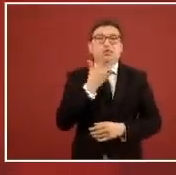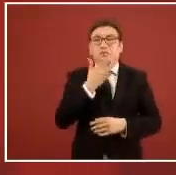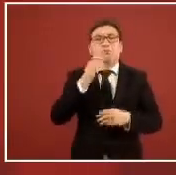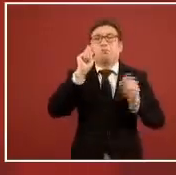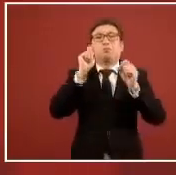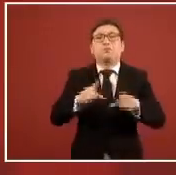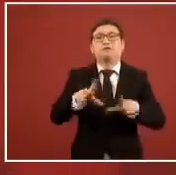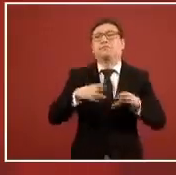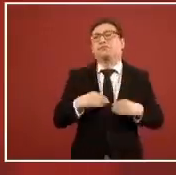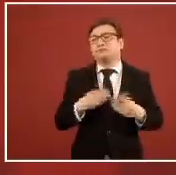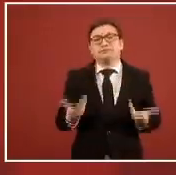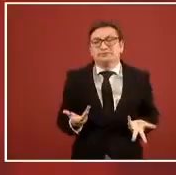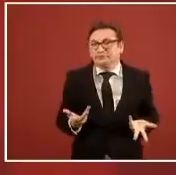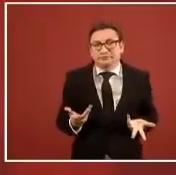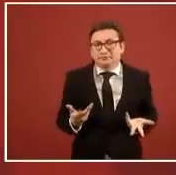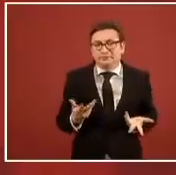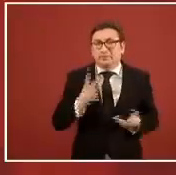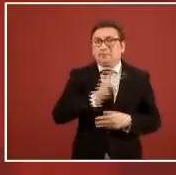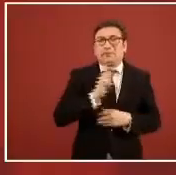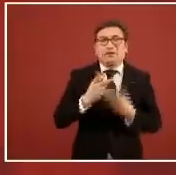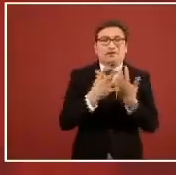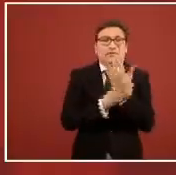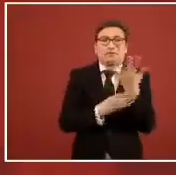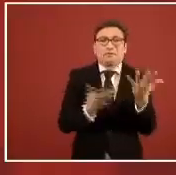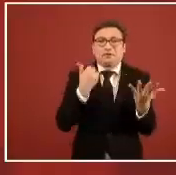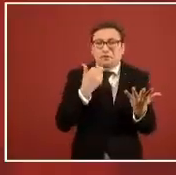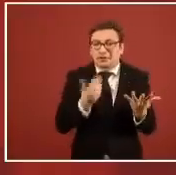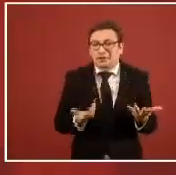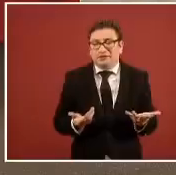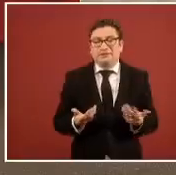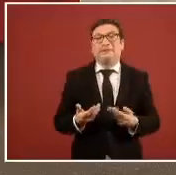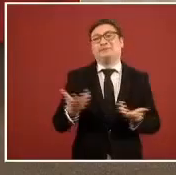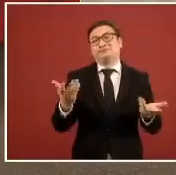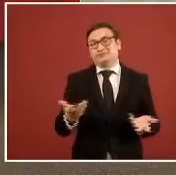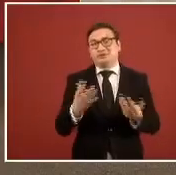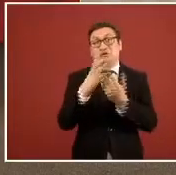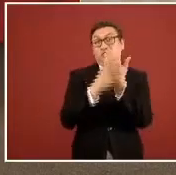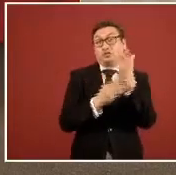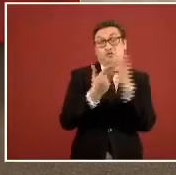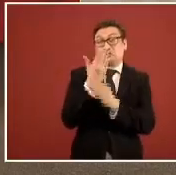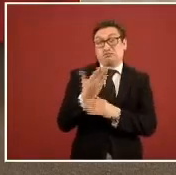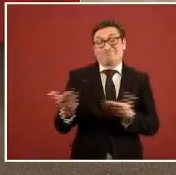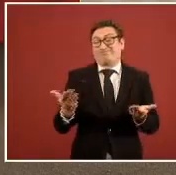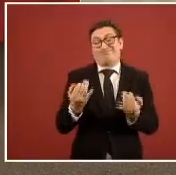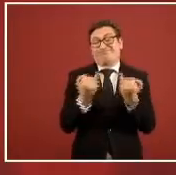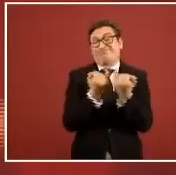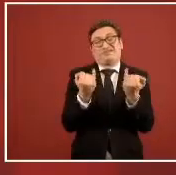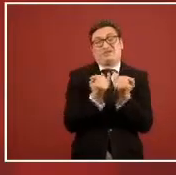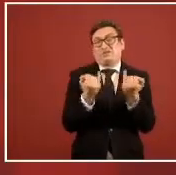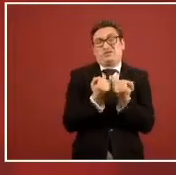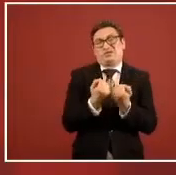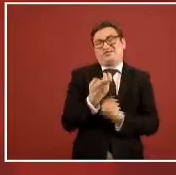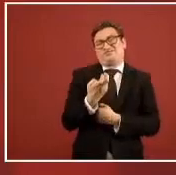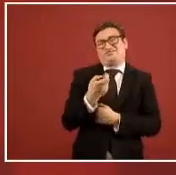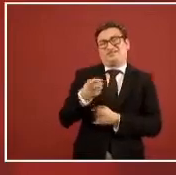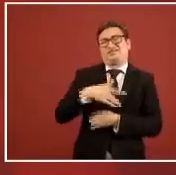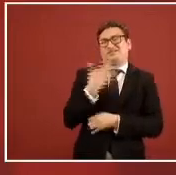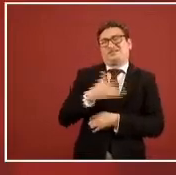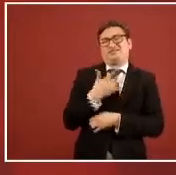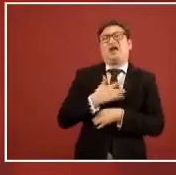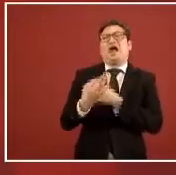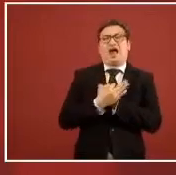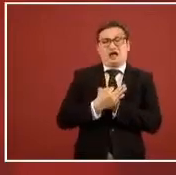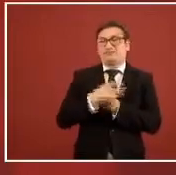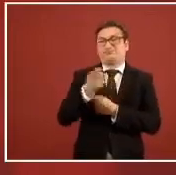voy a contagiar, como si fuera la mano desnuda. Entonces, usar guantes igual da una falsa sensación de